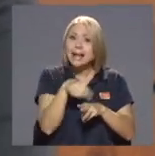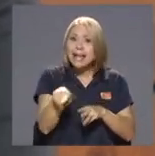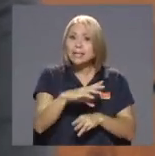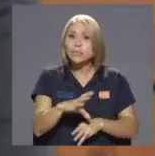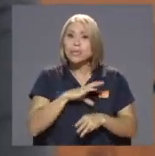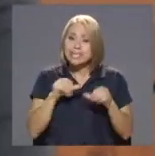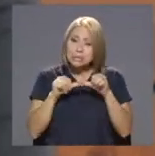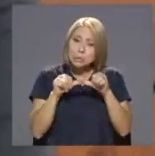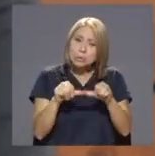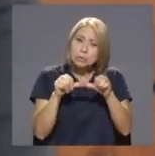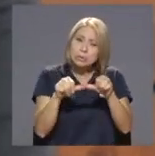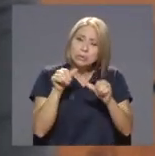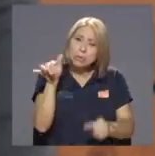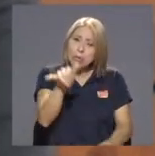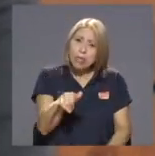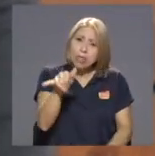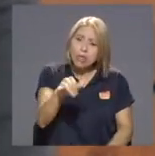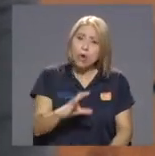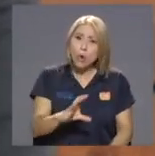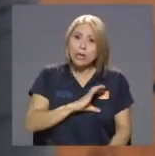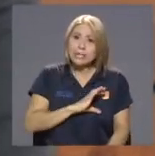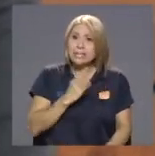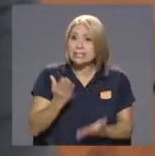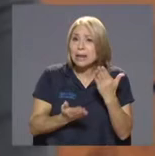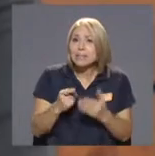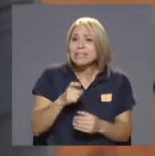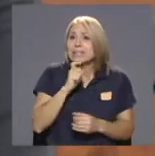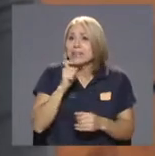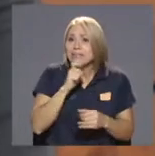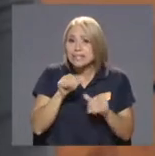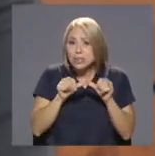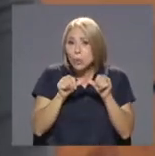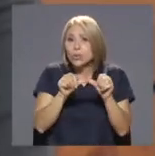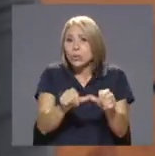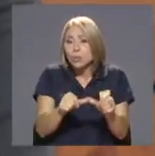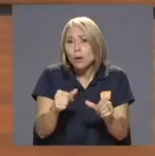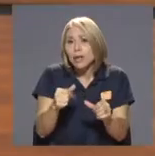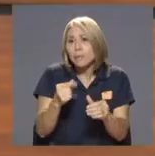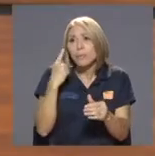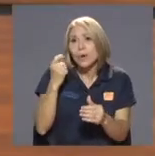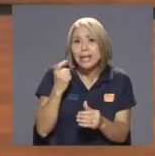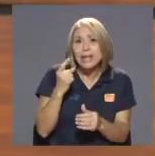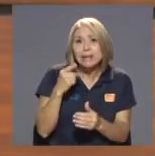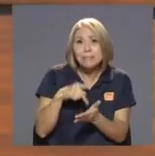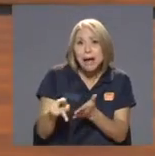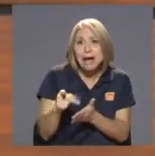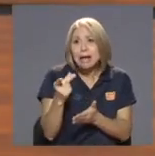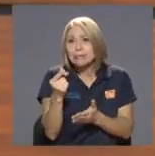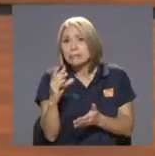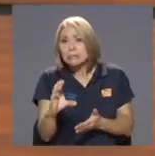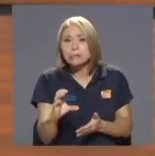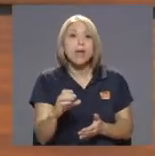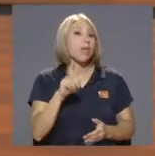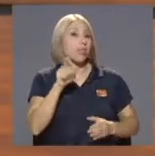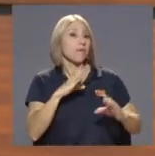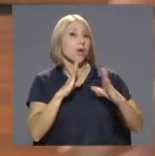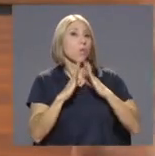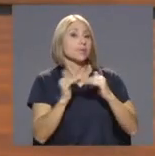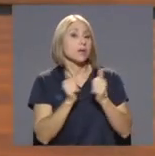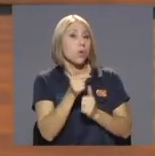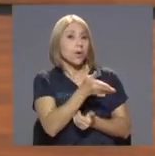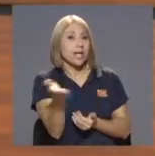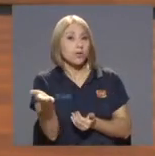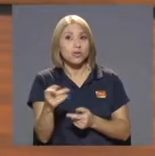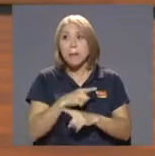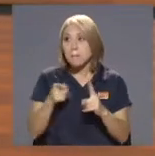repente sería un poco más complejo sostenerlo por la vía salarial? Es un tema de conversar con ellos, o sea, y también el ministerio... ¿Existe